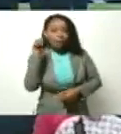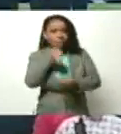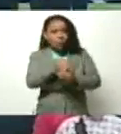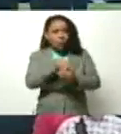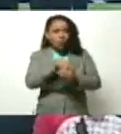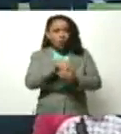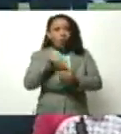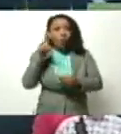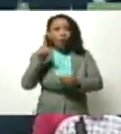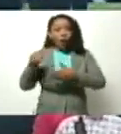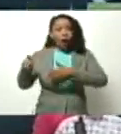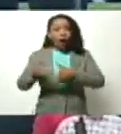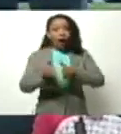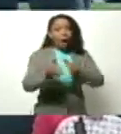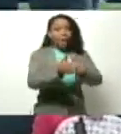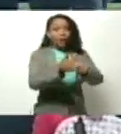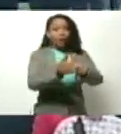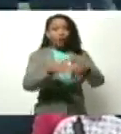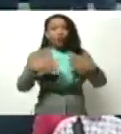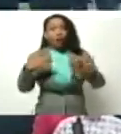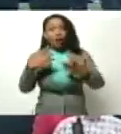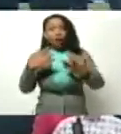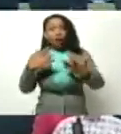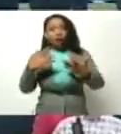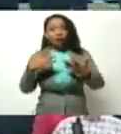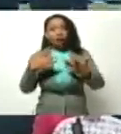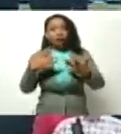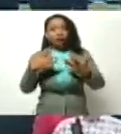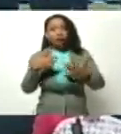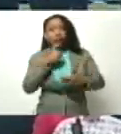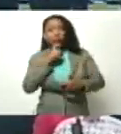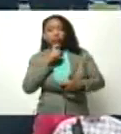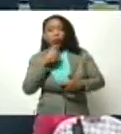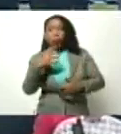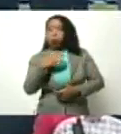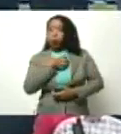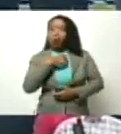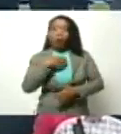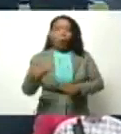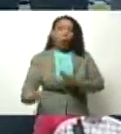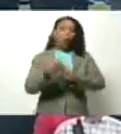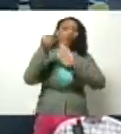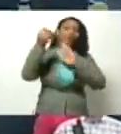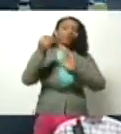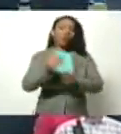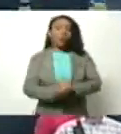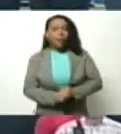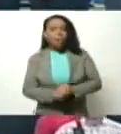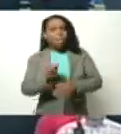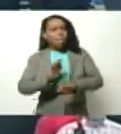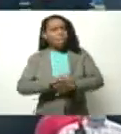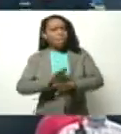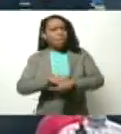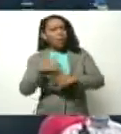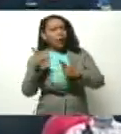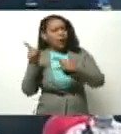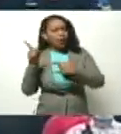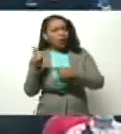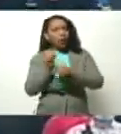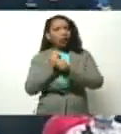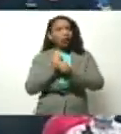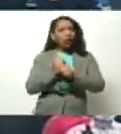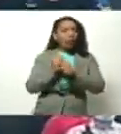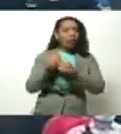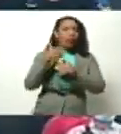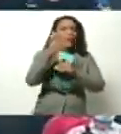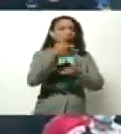en un camino de Laberinto no pudieron contra nosotros porque ellos esperaban que después